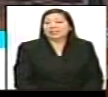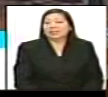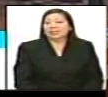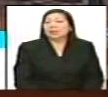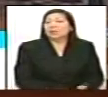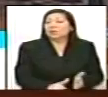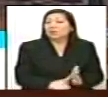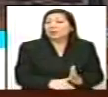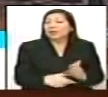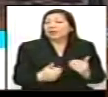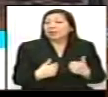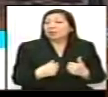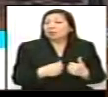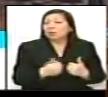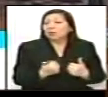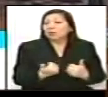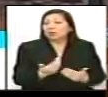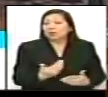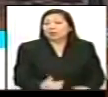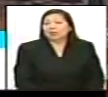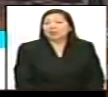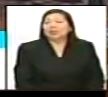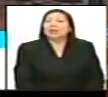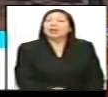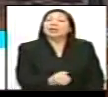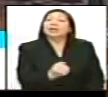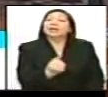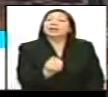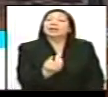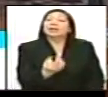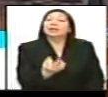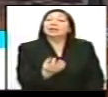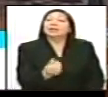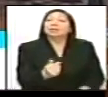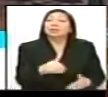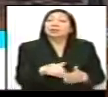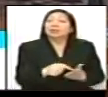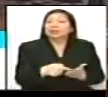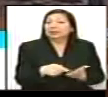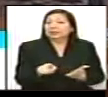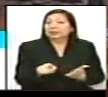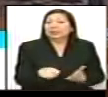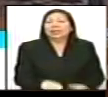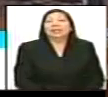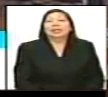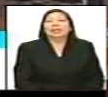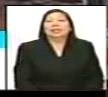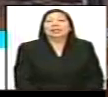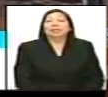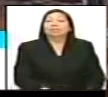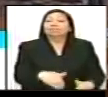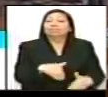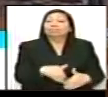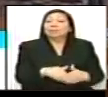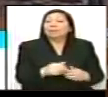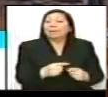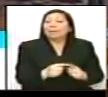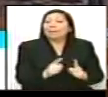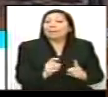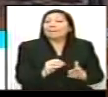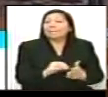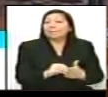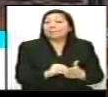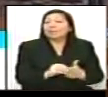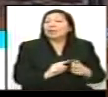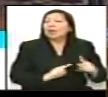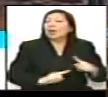Luego tenemos otros casos, como por ejemplo aquellos en los que la candidata sale efectivamente en cargo electo, pero por medio